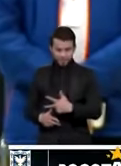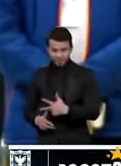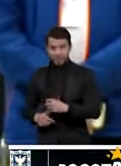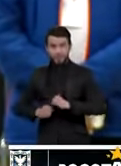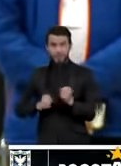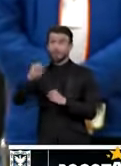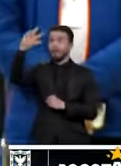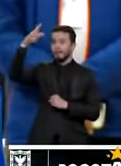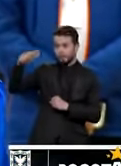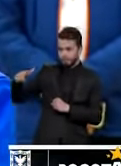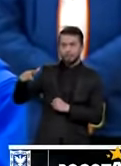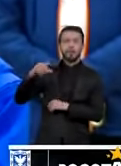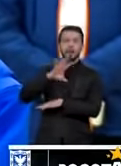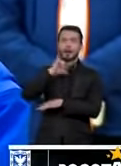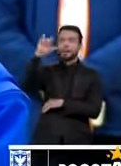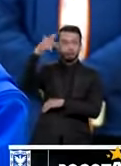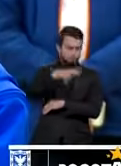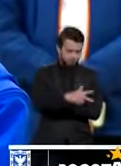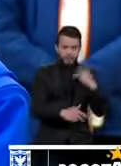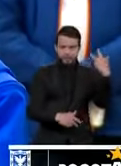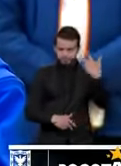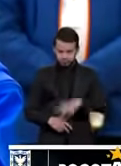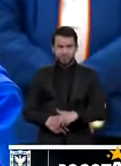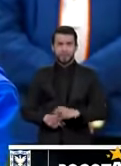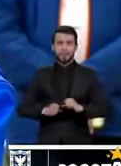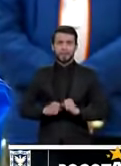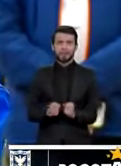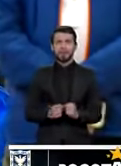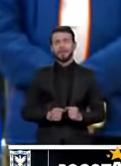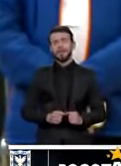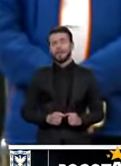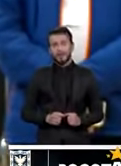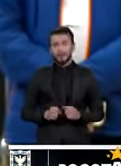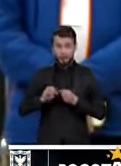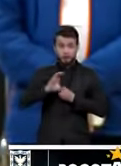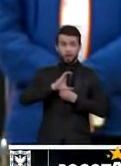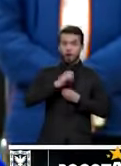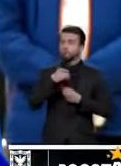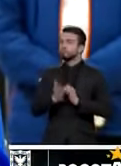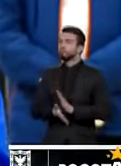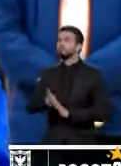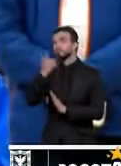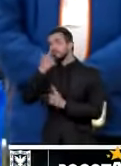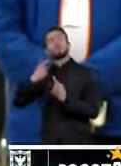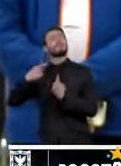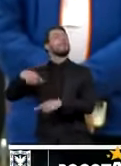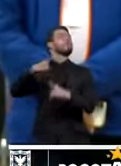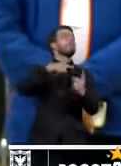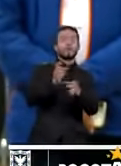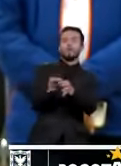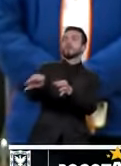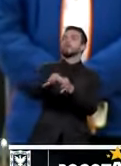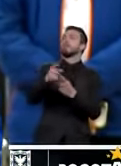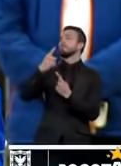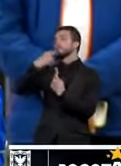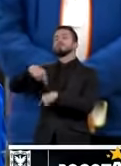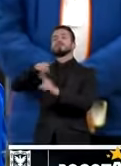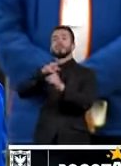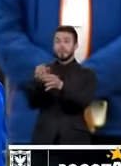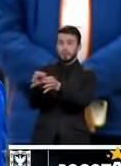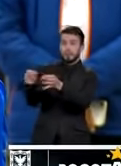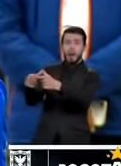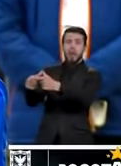el contagio entre ciudades. Y si desde las ciudades arrancamos a turistear a los municipios, pues contaminamos a la gente de los